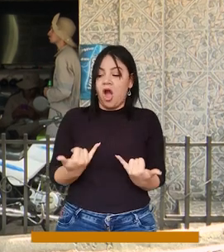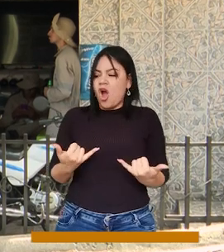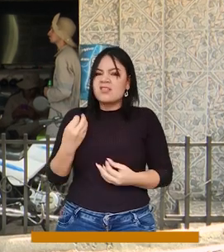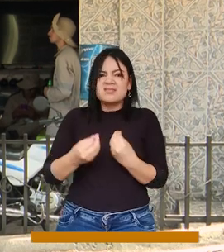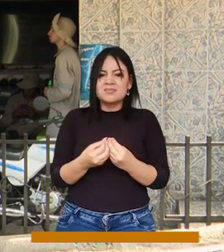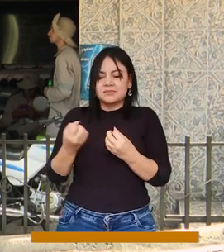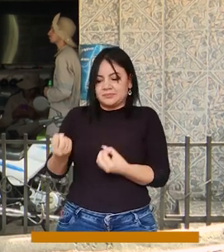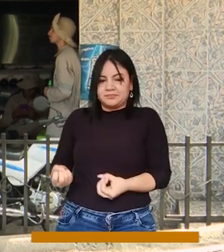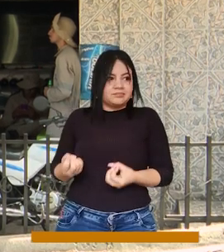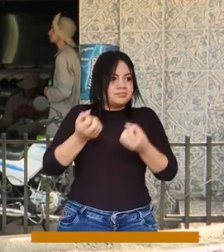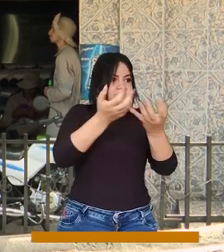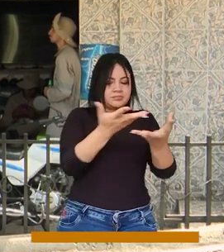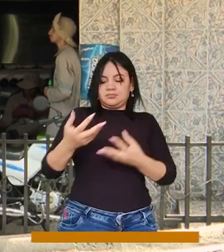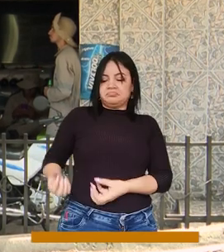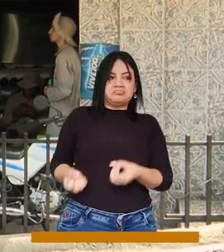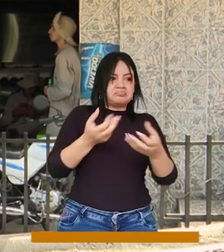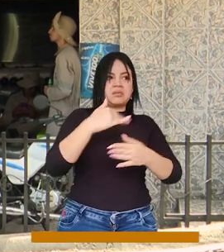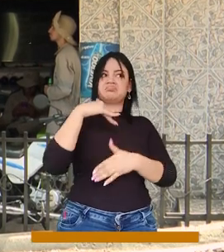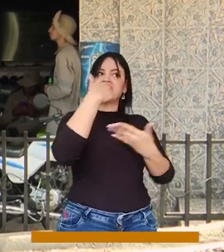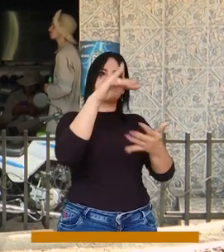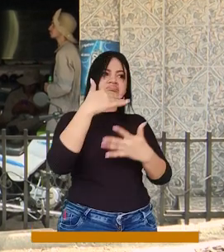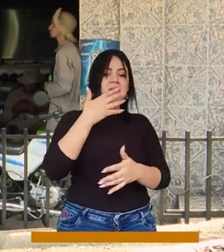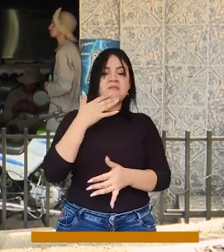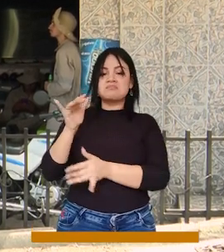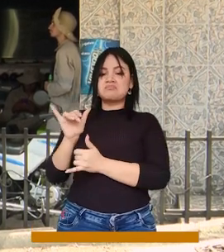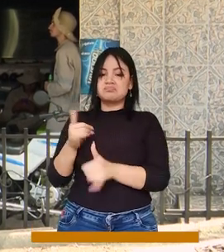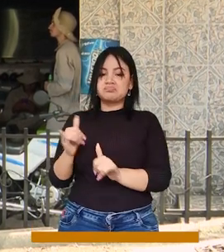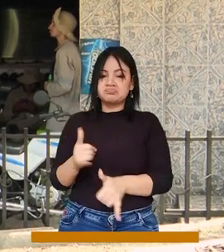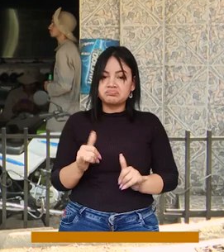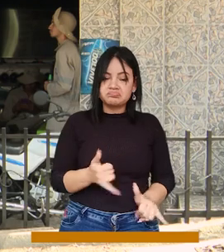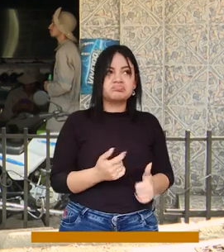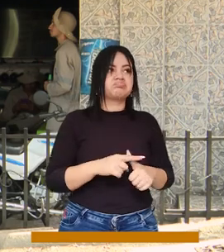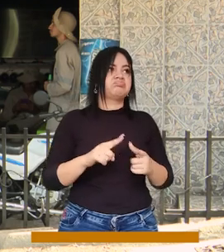traímos implementos para que ellos se puedan quedar con ellos, escobas,